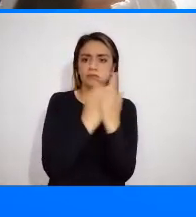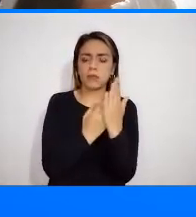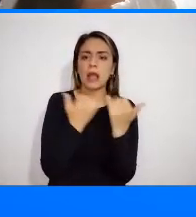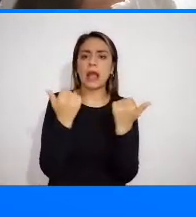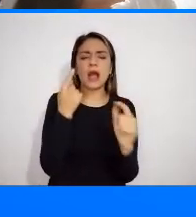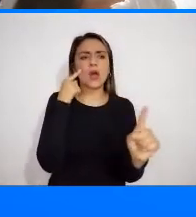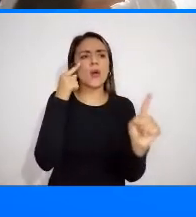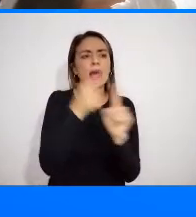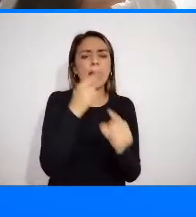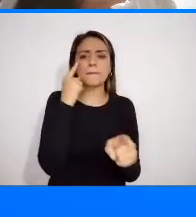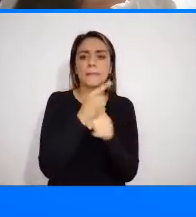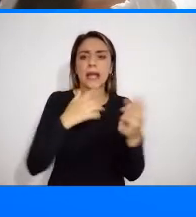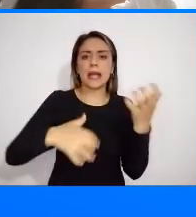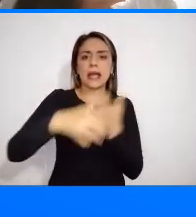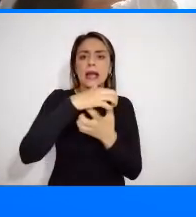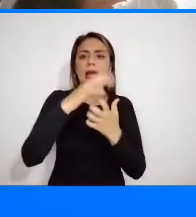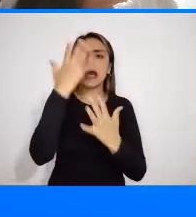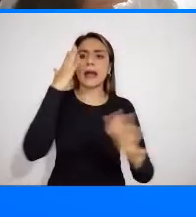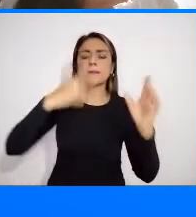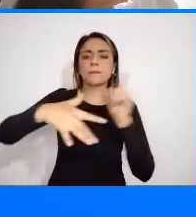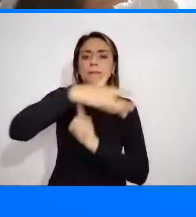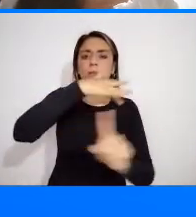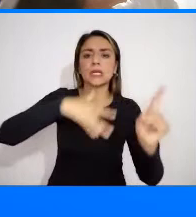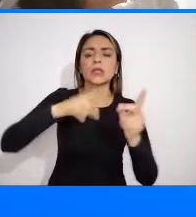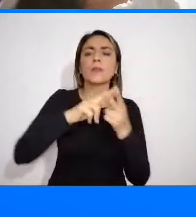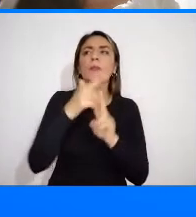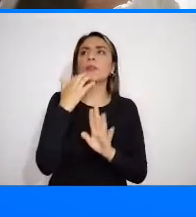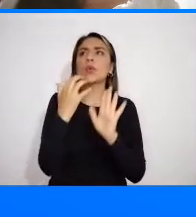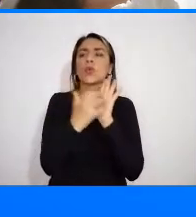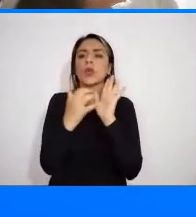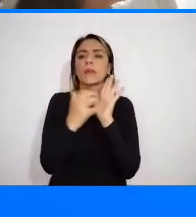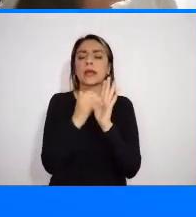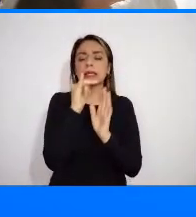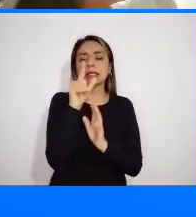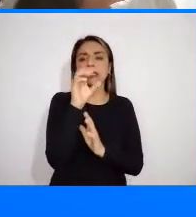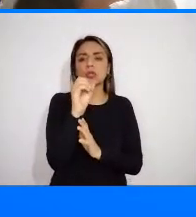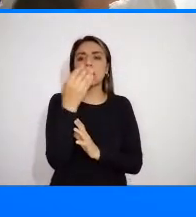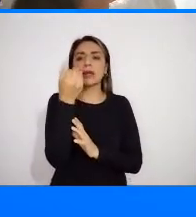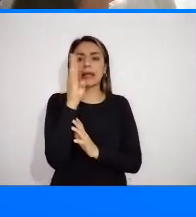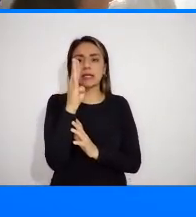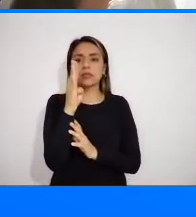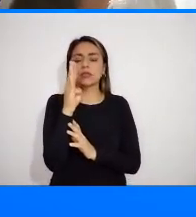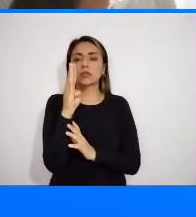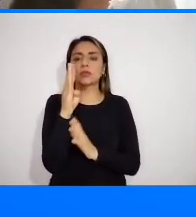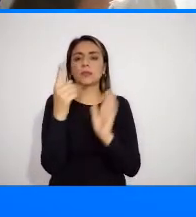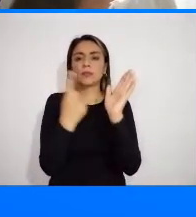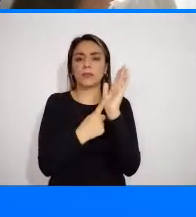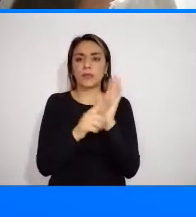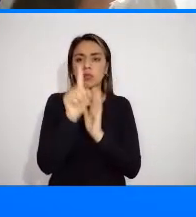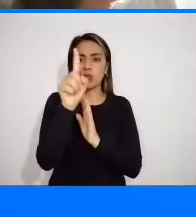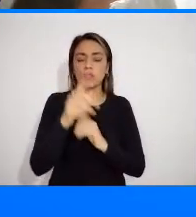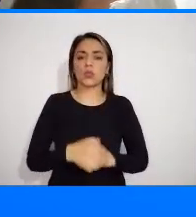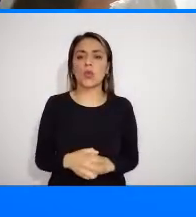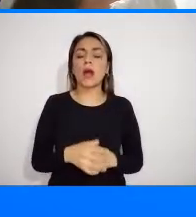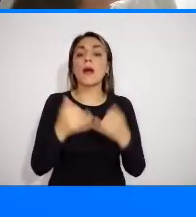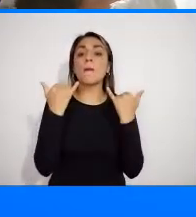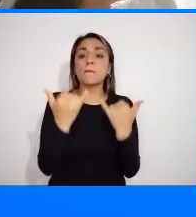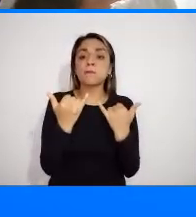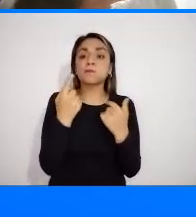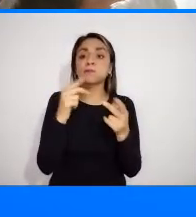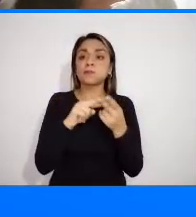el cuidado del medio ambiente, por ejemplo, ISO 14001, que además